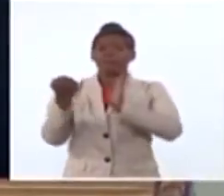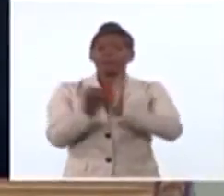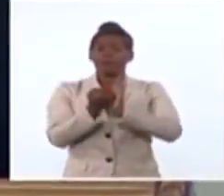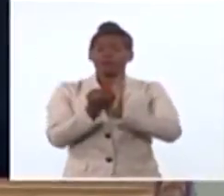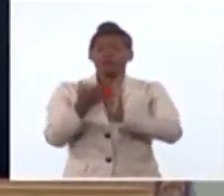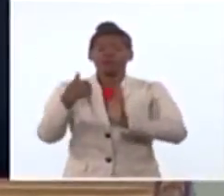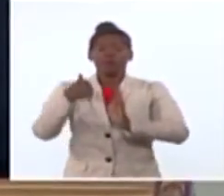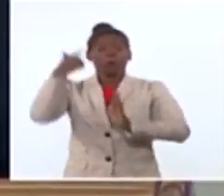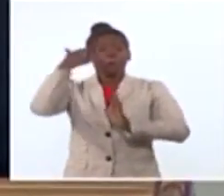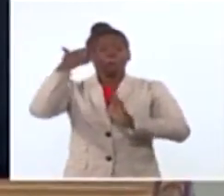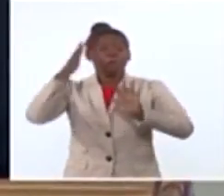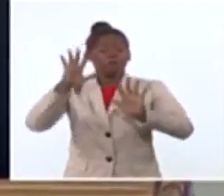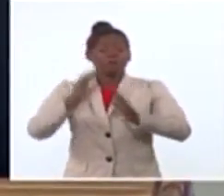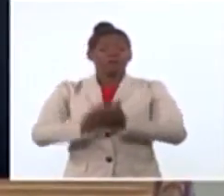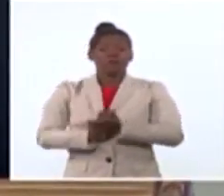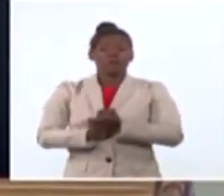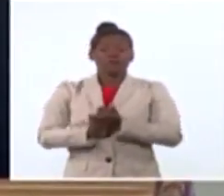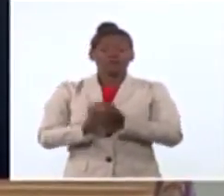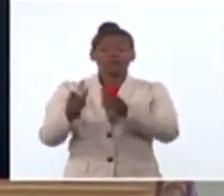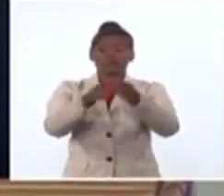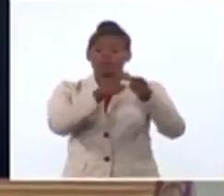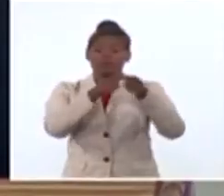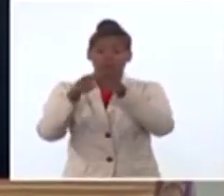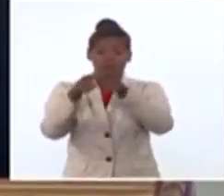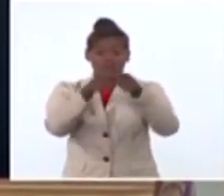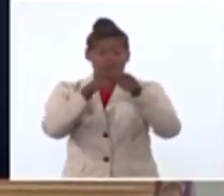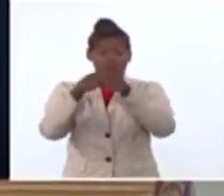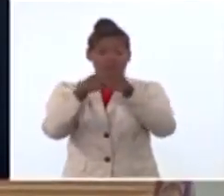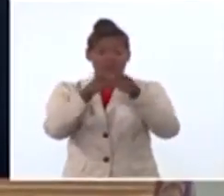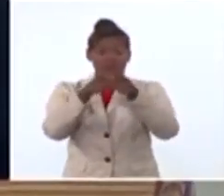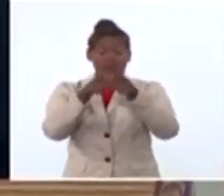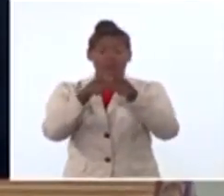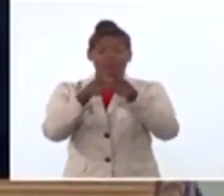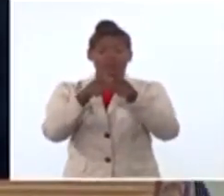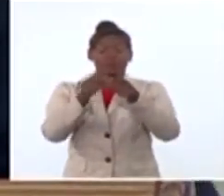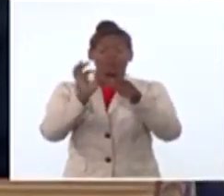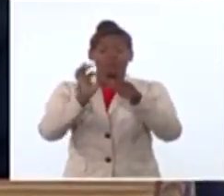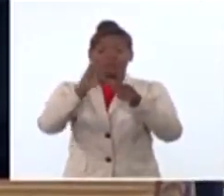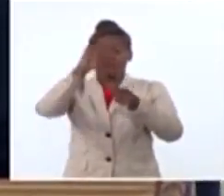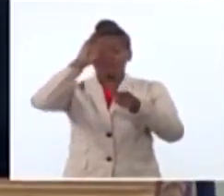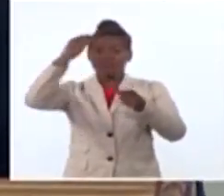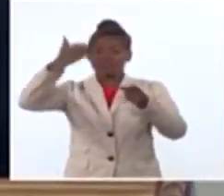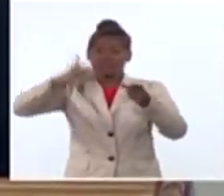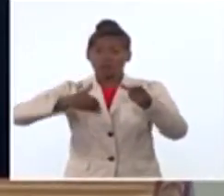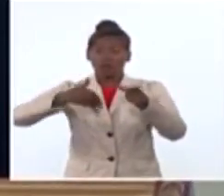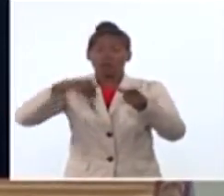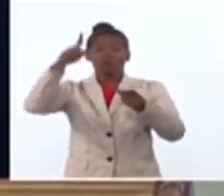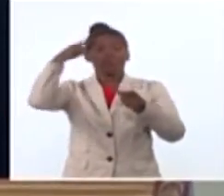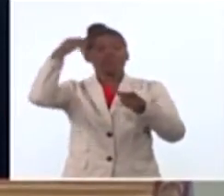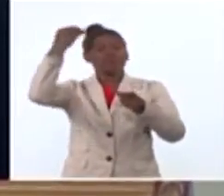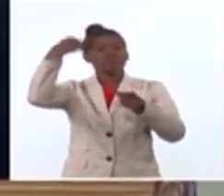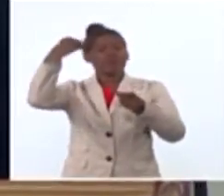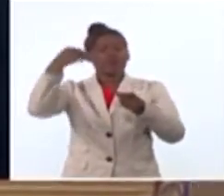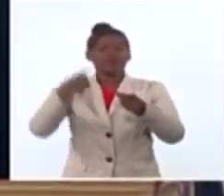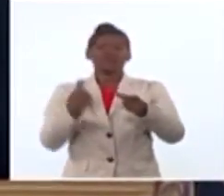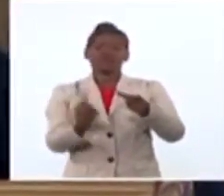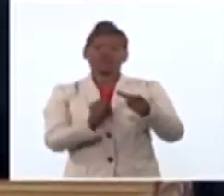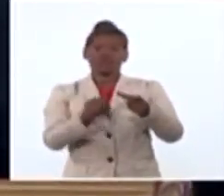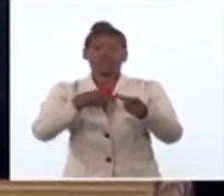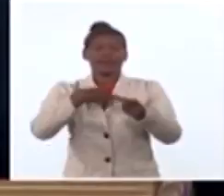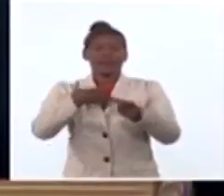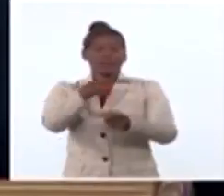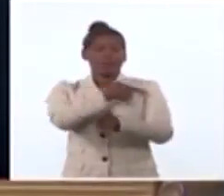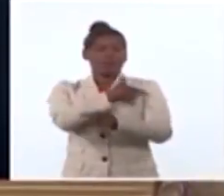Salud actúe en apego a sus propias normas, que actúe tomando en cuenta las circunstancias